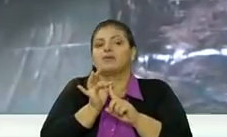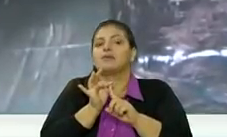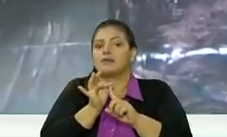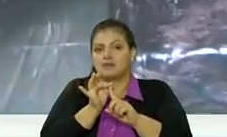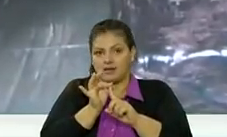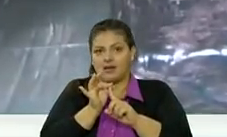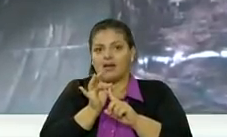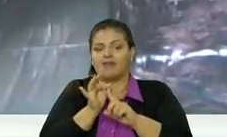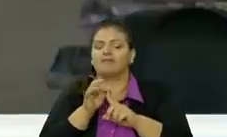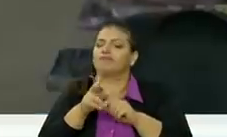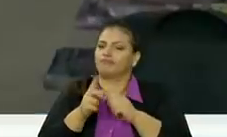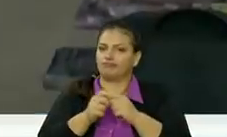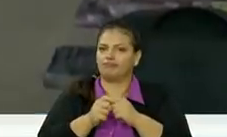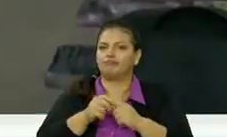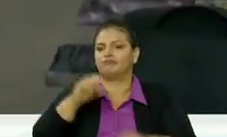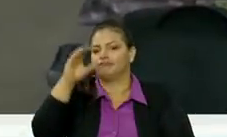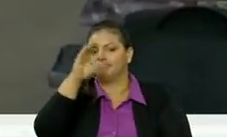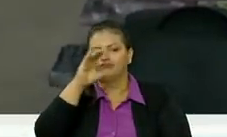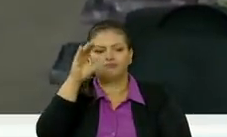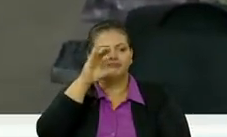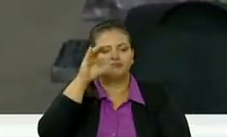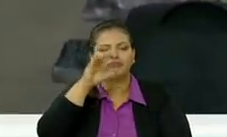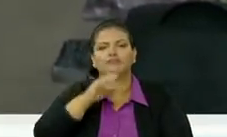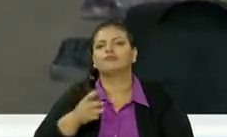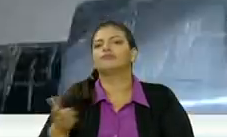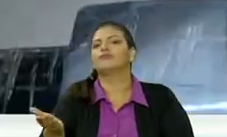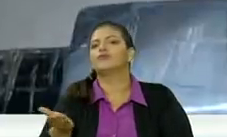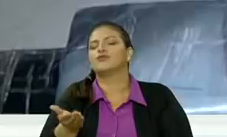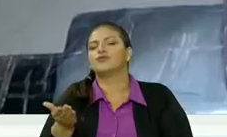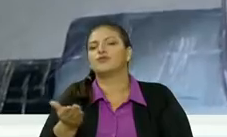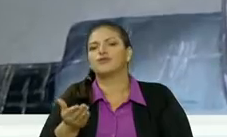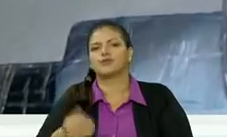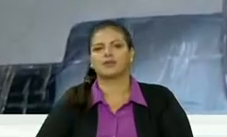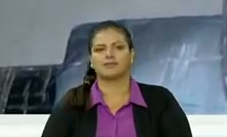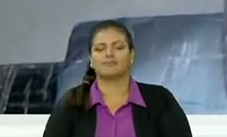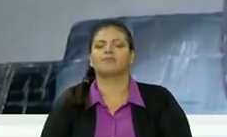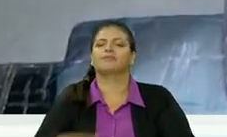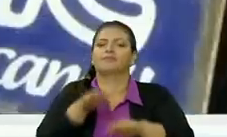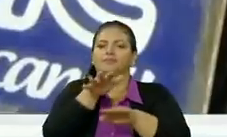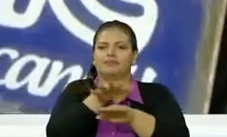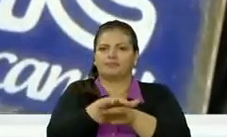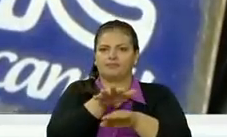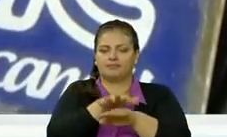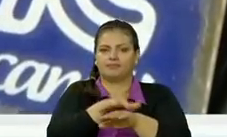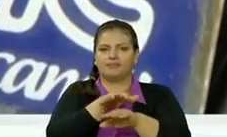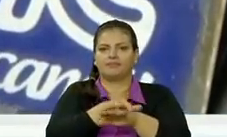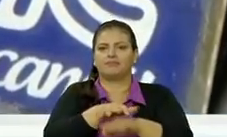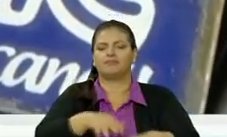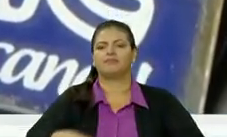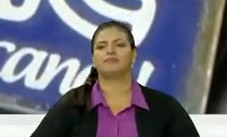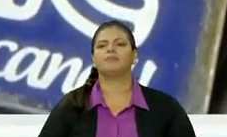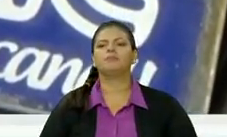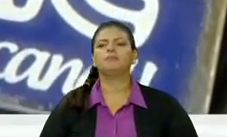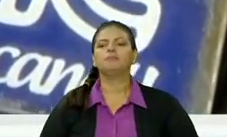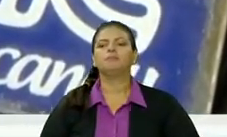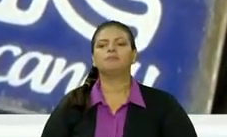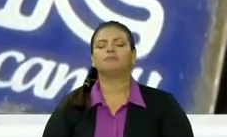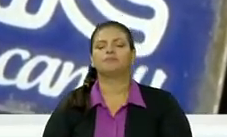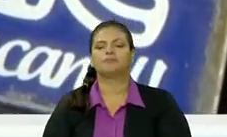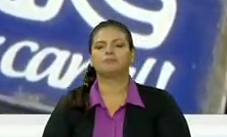Policía Nacional en la avenida Bolívar Madero Vargas de la ciudad de Machala. Me encontraba